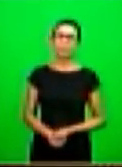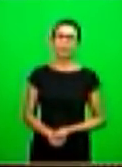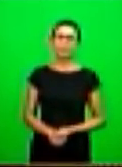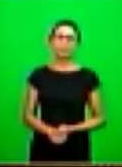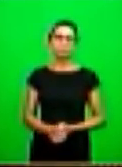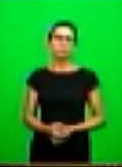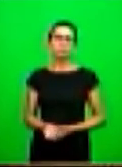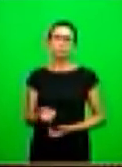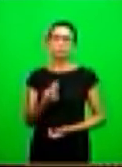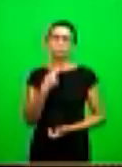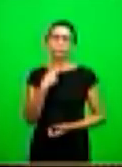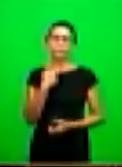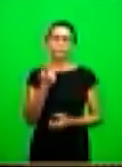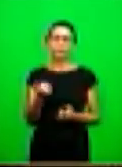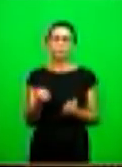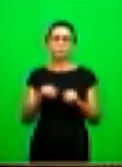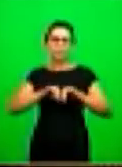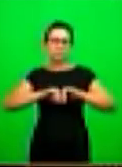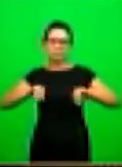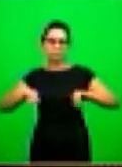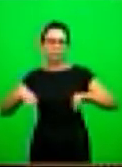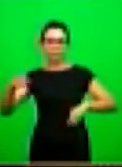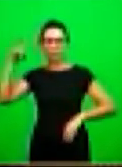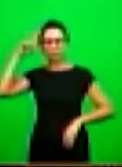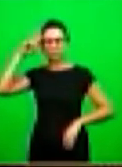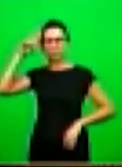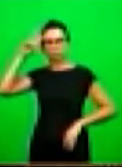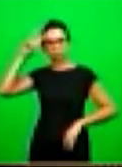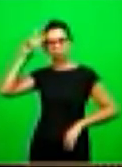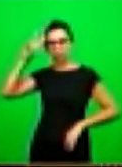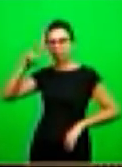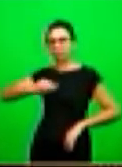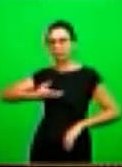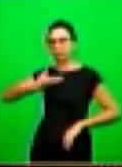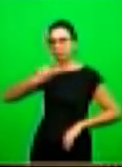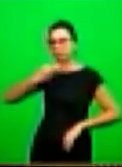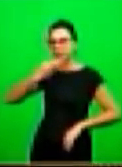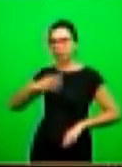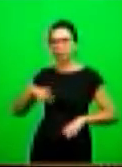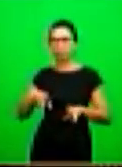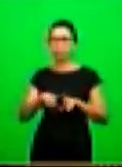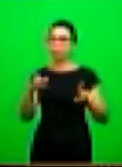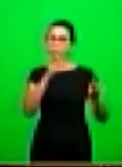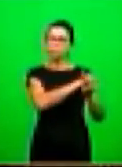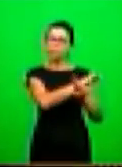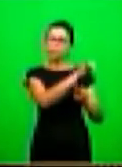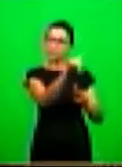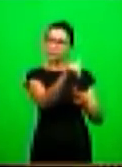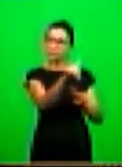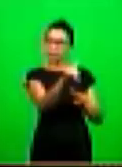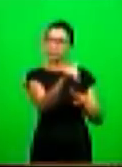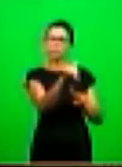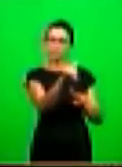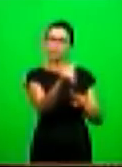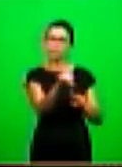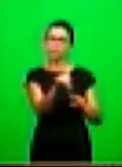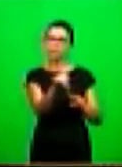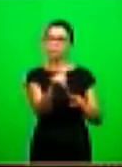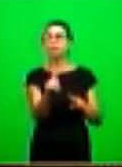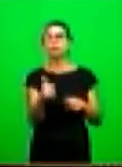imposible desasociar datos históricos como este, de las profecías, de aquello